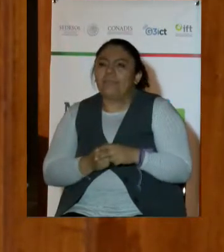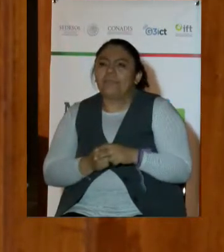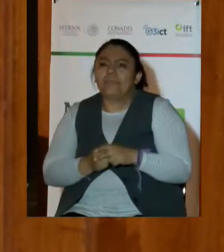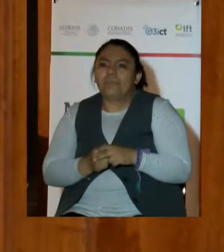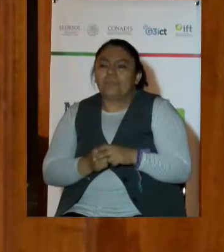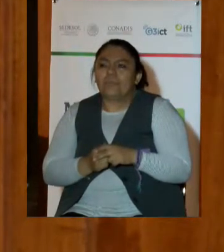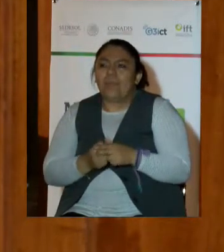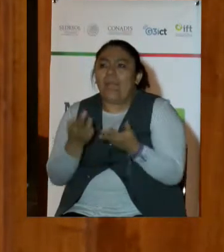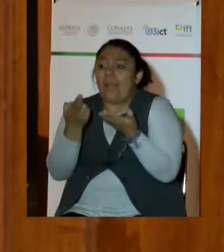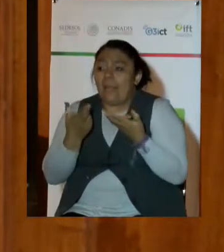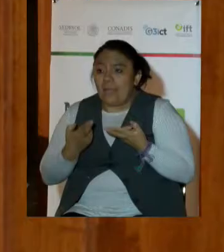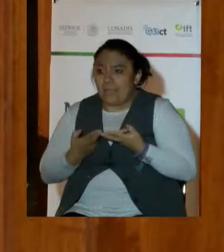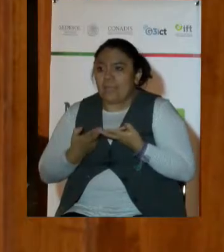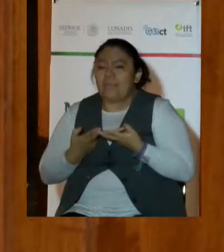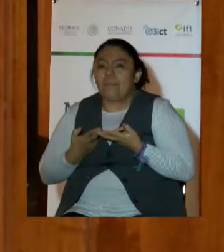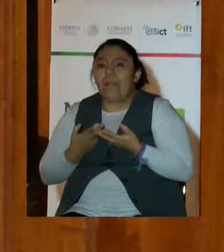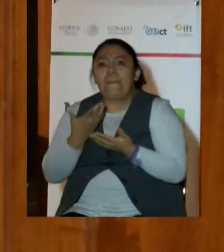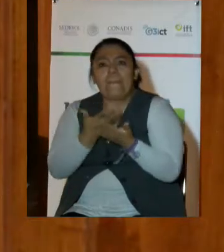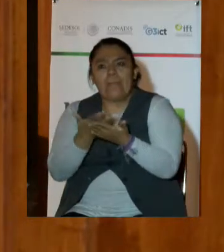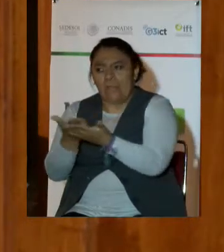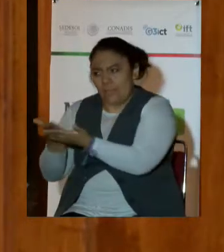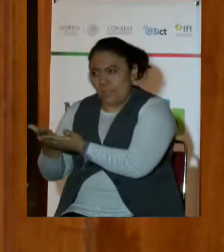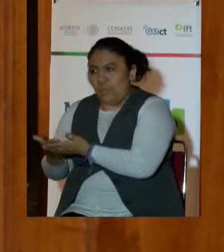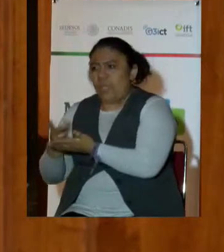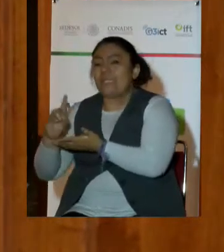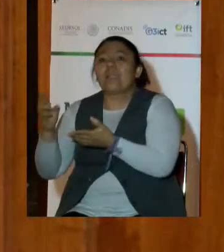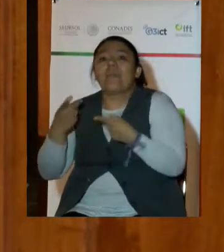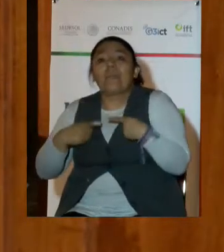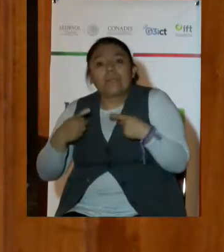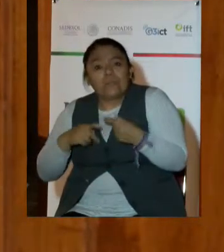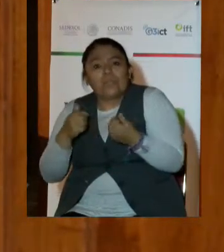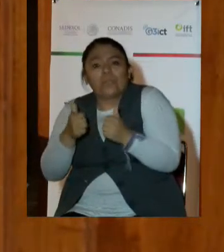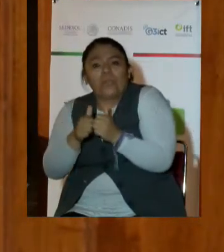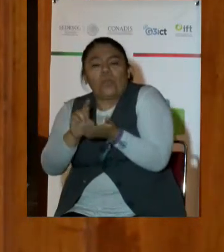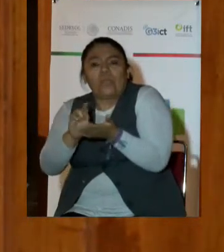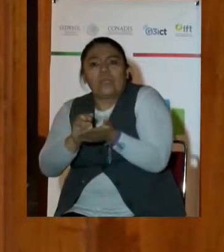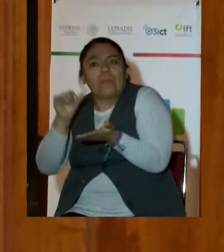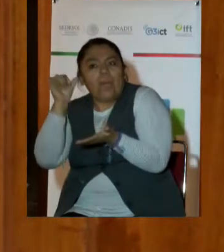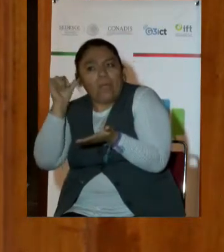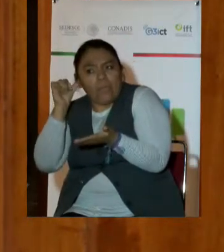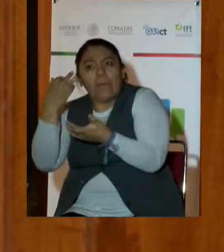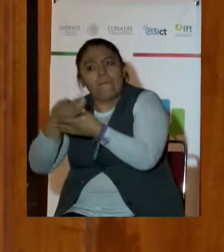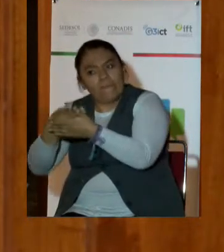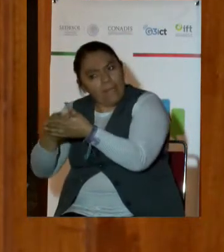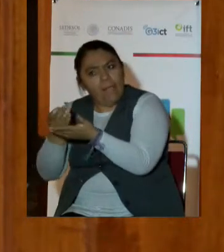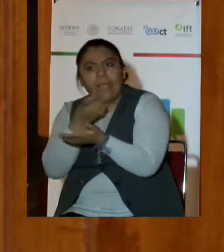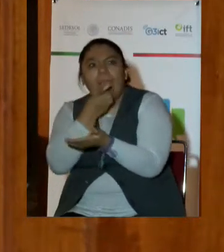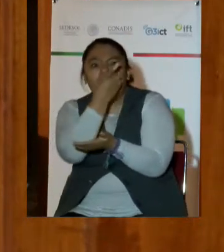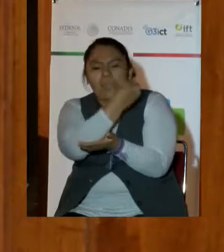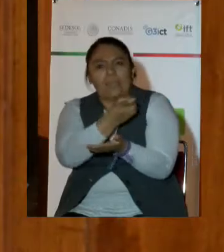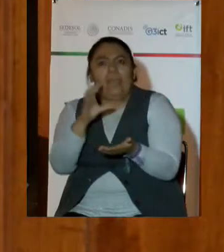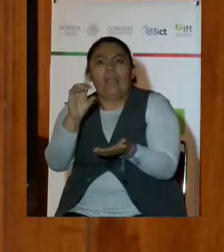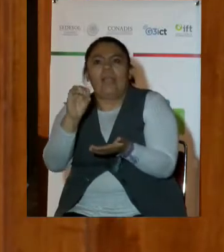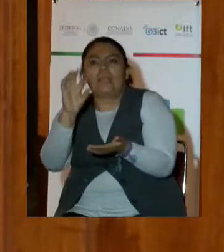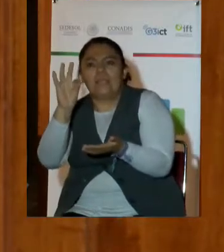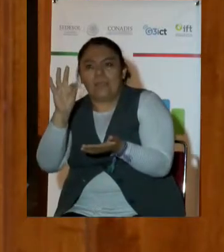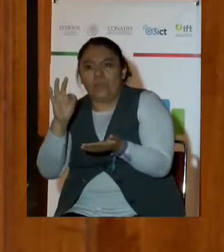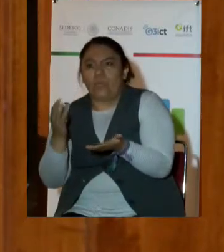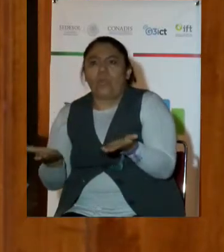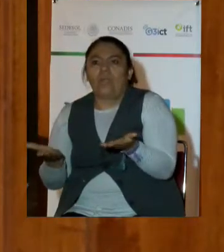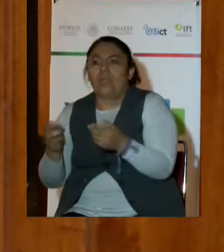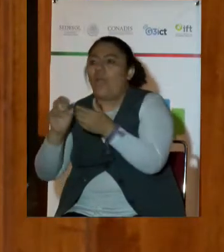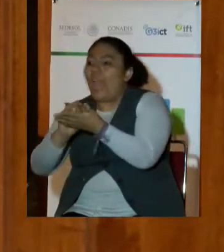Como visuales, pero le pregunté también si daban un servicio de marcación o como de intérprete para